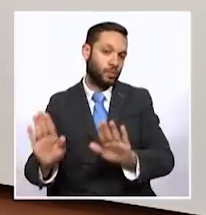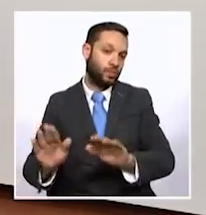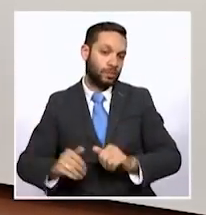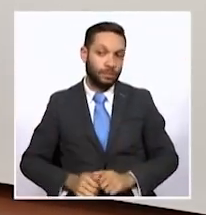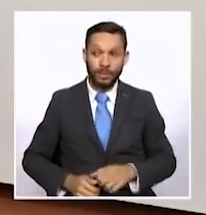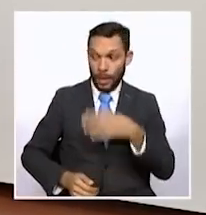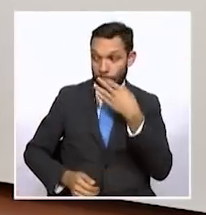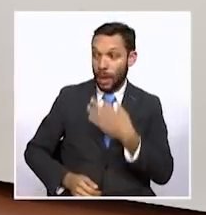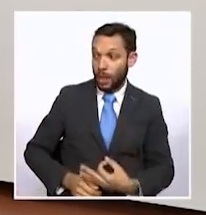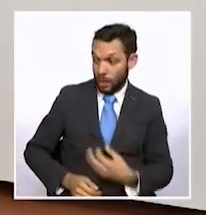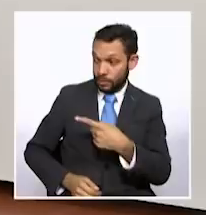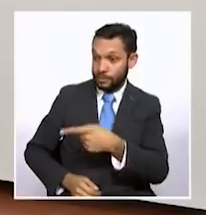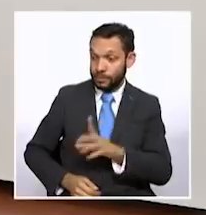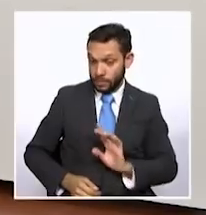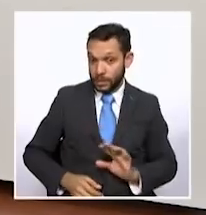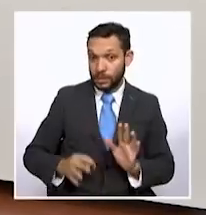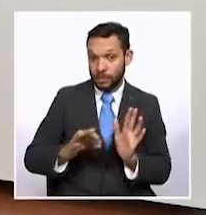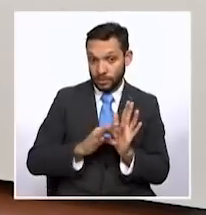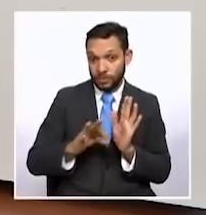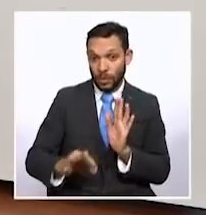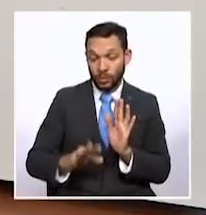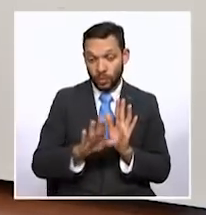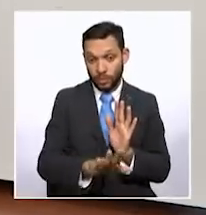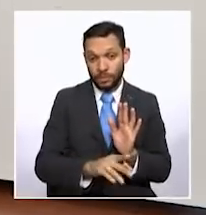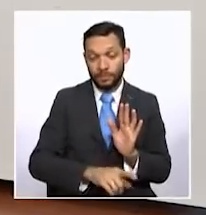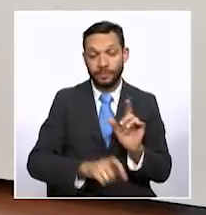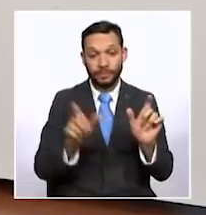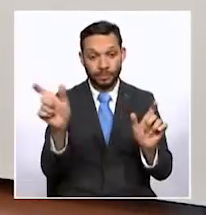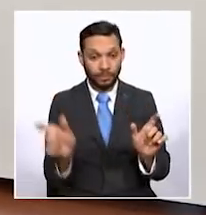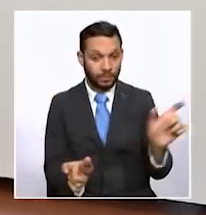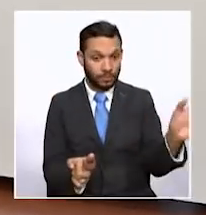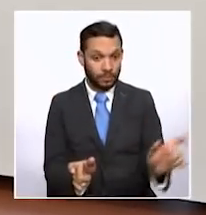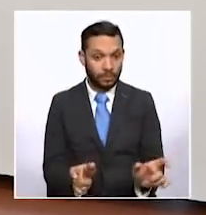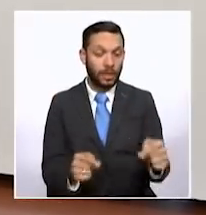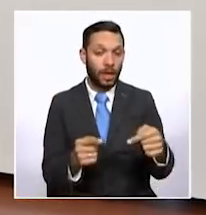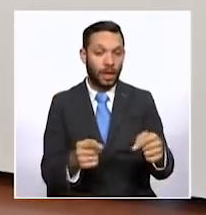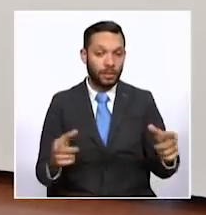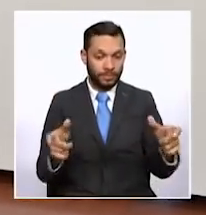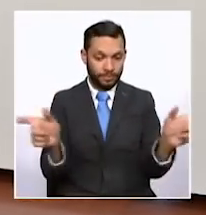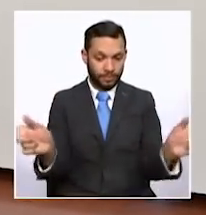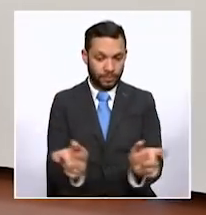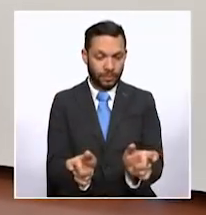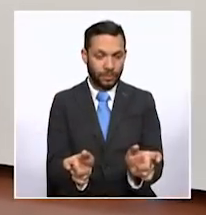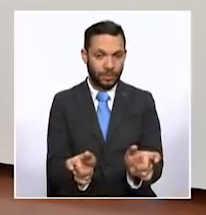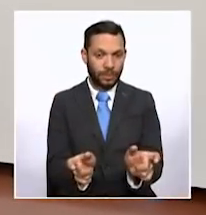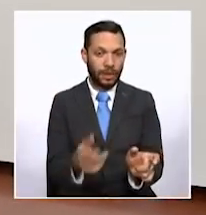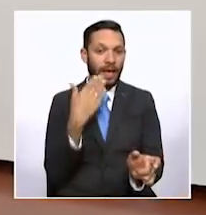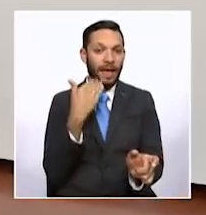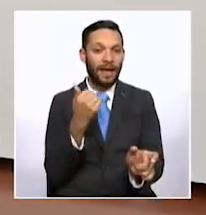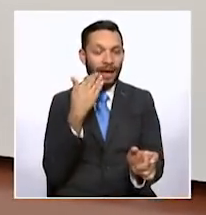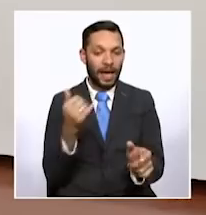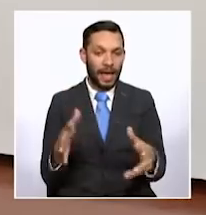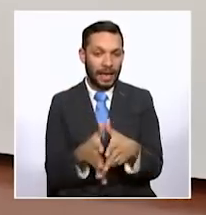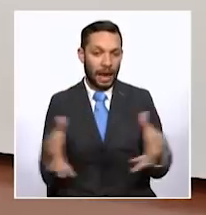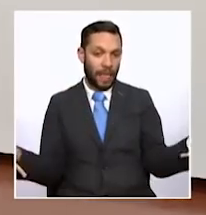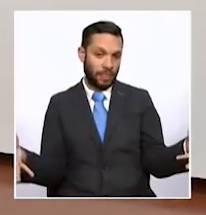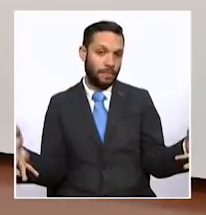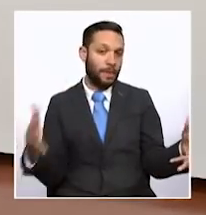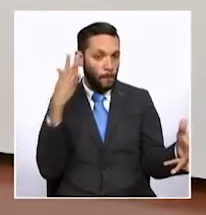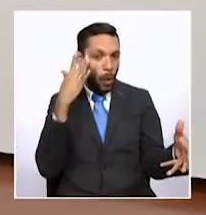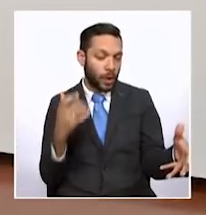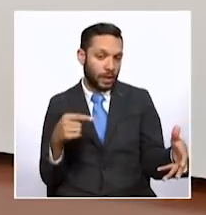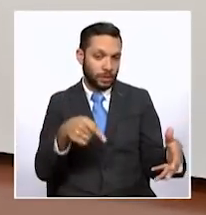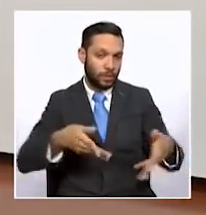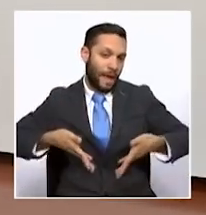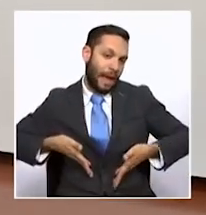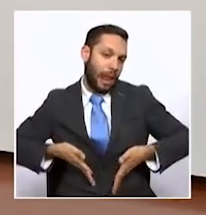real. Esto es real. Esto es la cadera. Exactamente. Esta es una pelvis masculina. La pelvis femenina tiene un poco más grande el orificio acá, porque pues, obviamente las